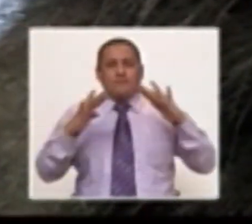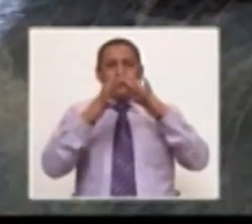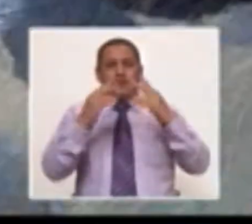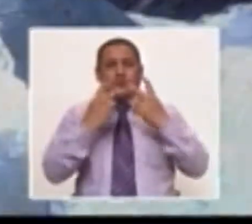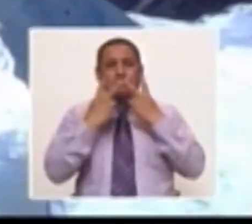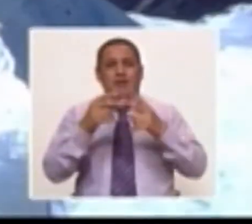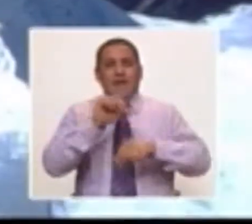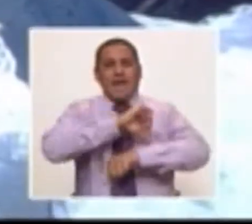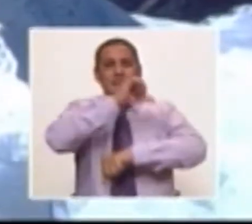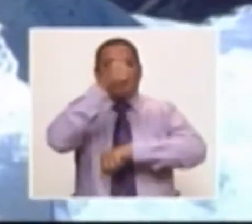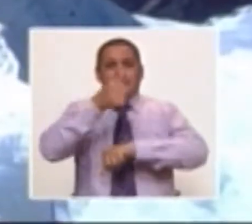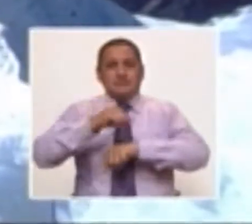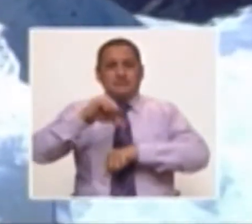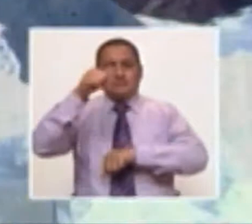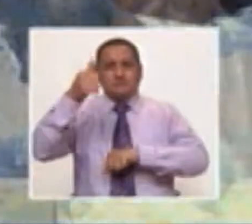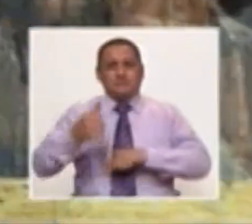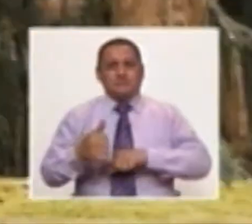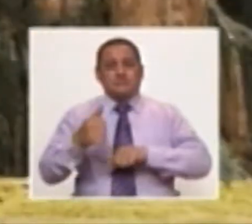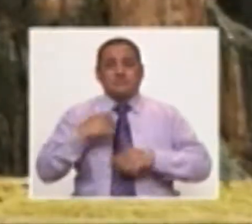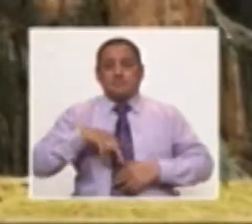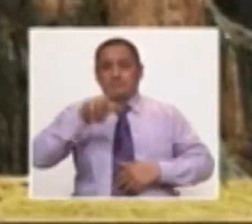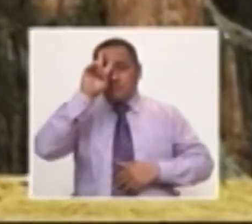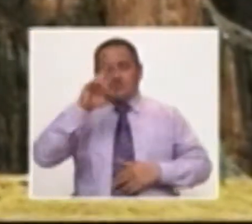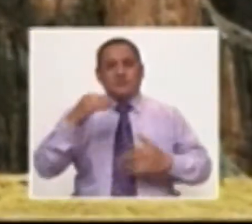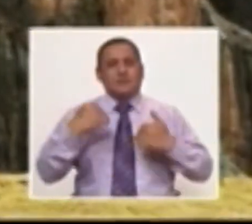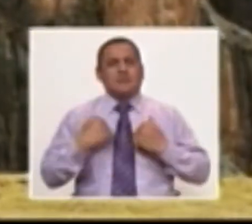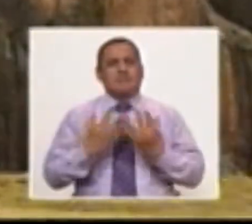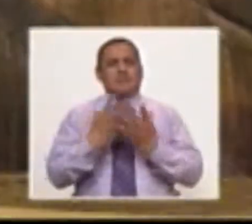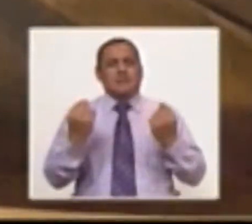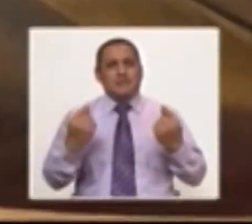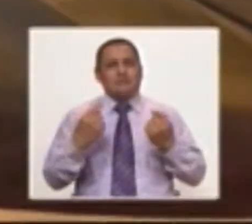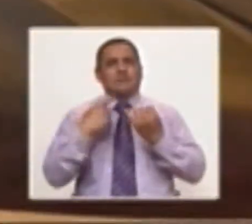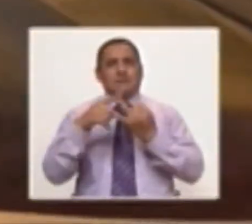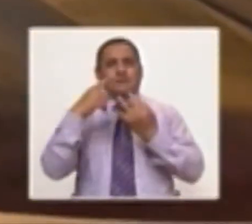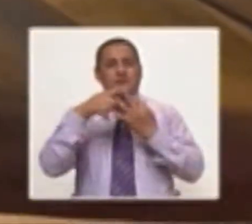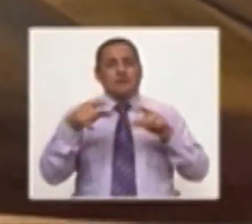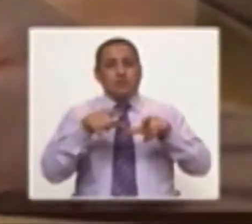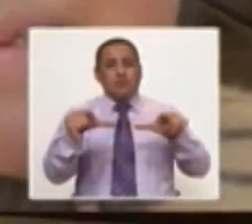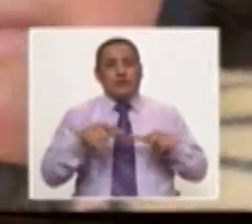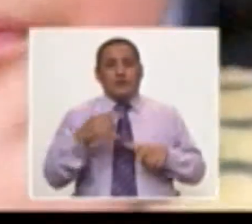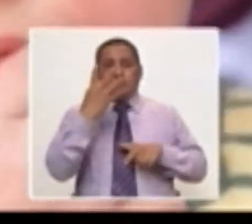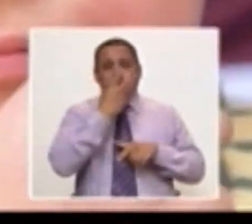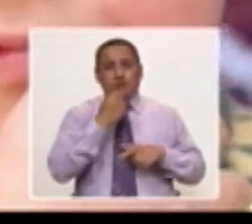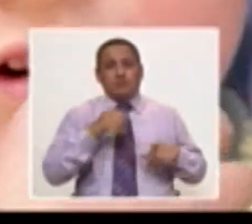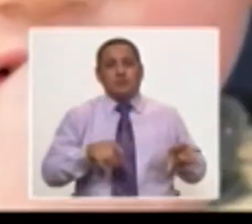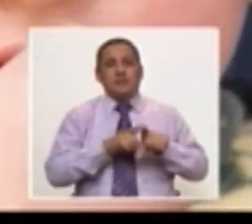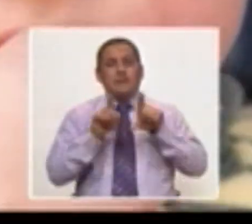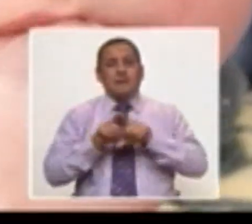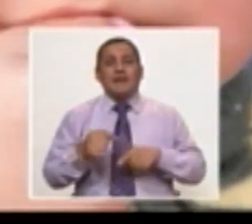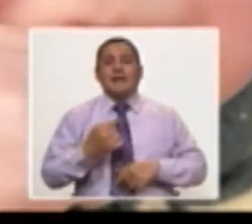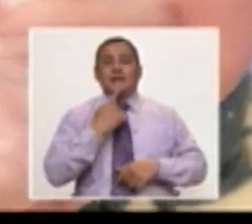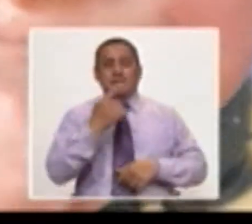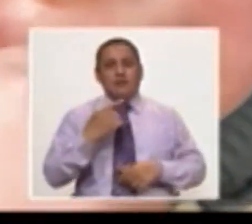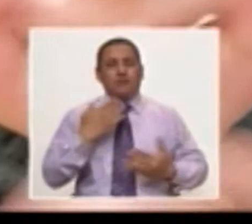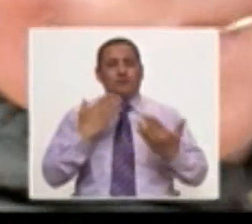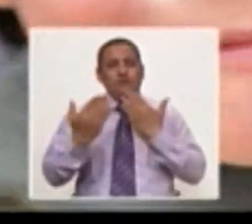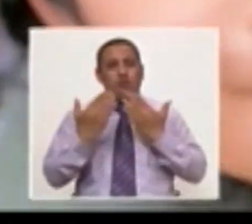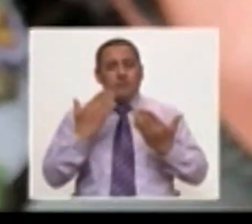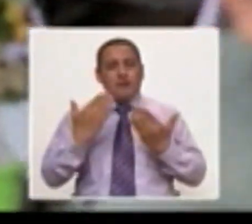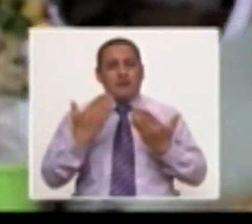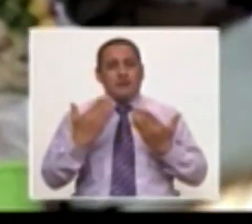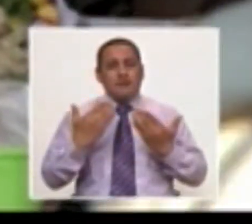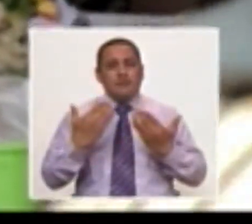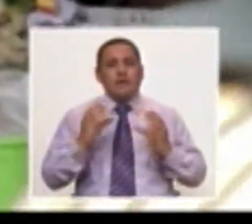se yerguen en los Andes. Nuestro país está lleno de contrastes. Entre muchos otros están también las formas